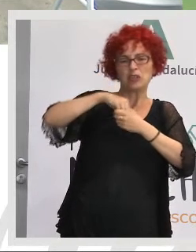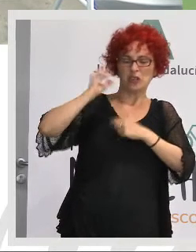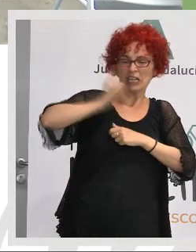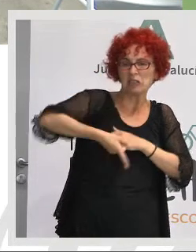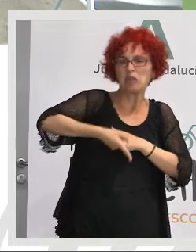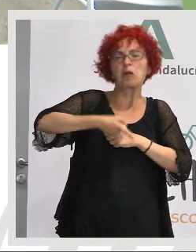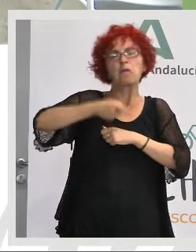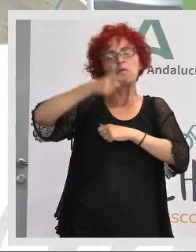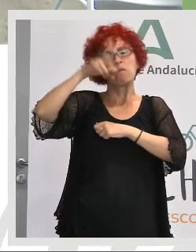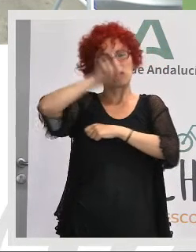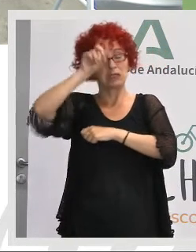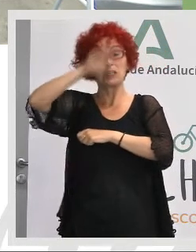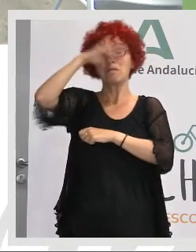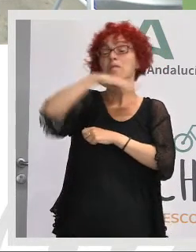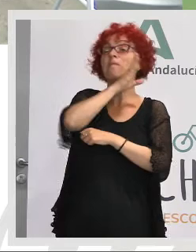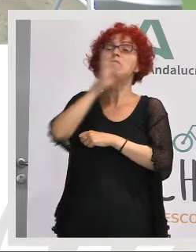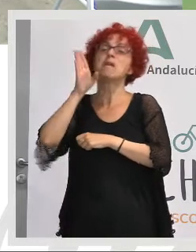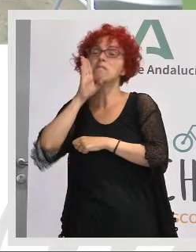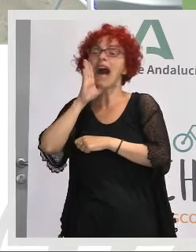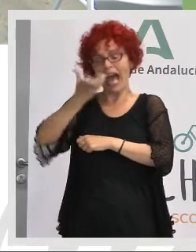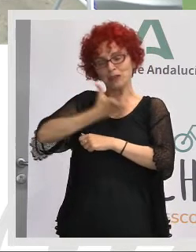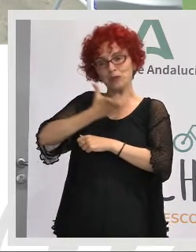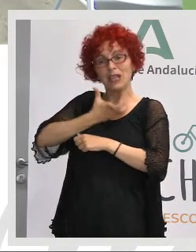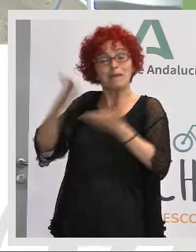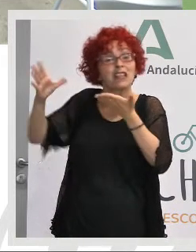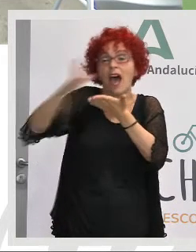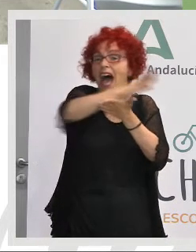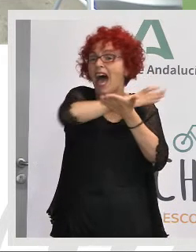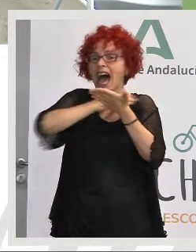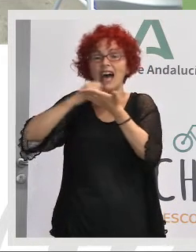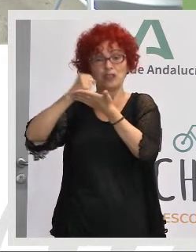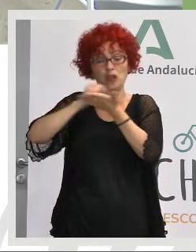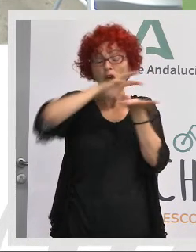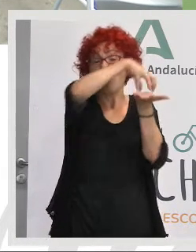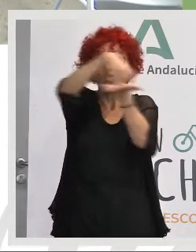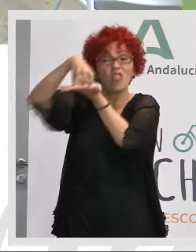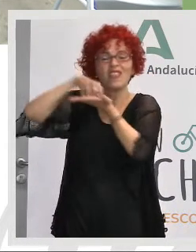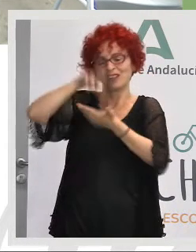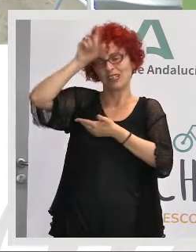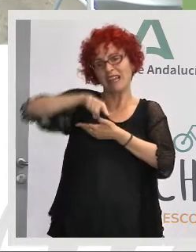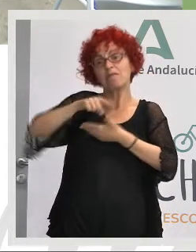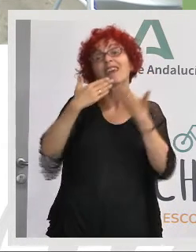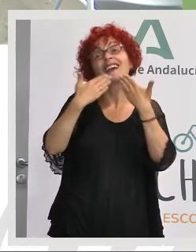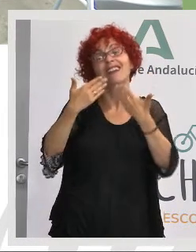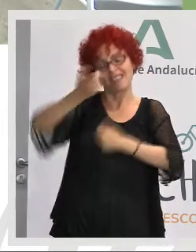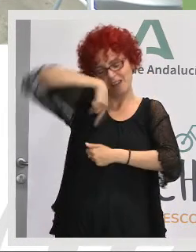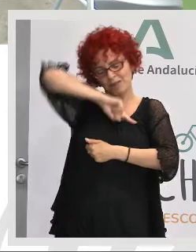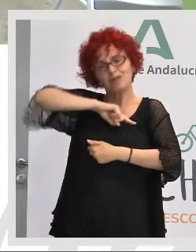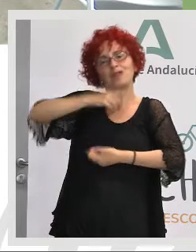alumnos, al Ayuntamiento de Ojígares y a todos los demás centros educativos que también trabajan por el mismo objetivo que